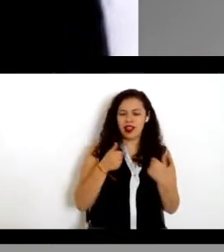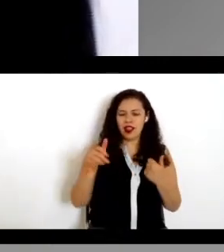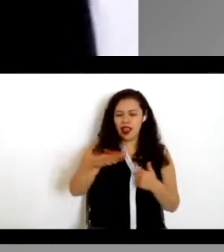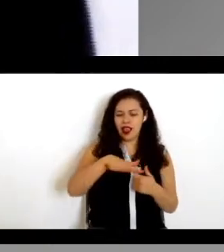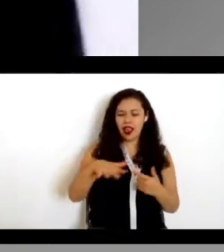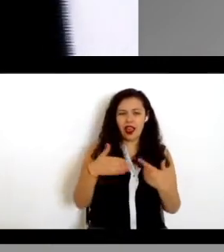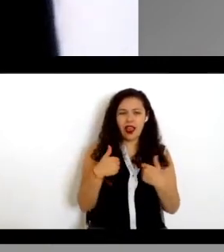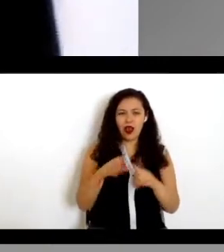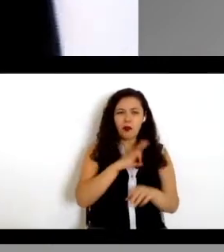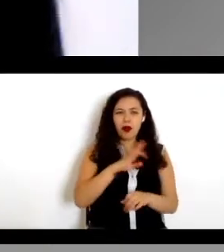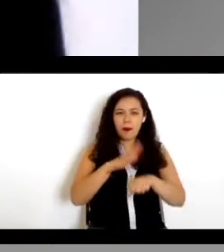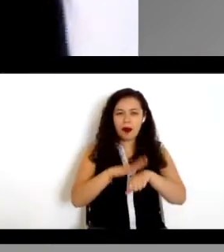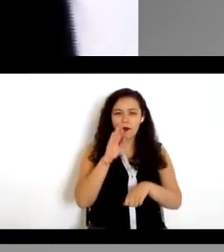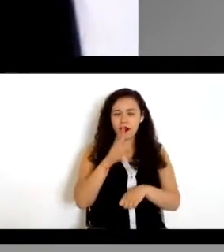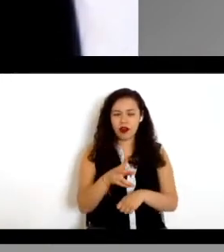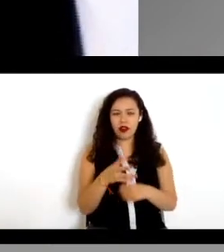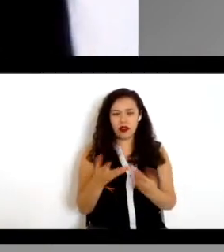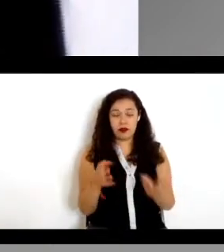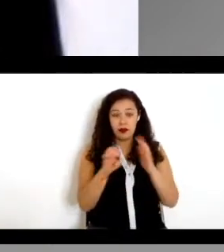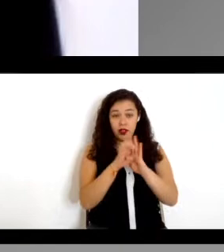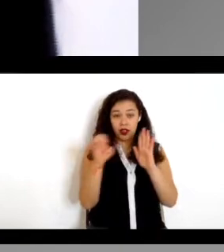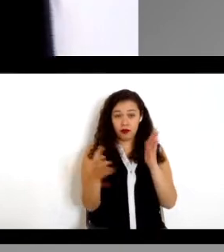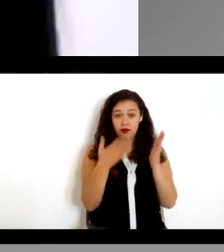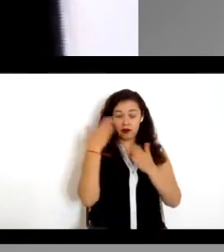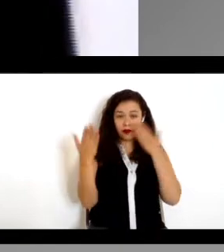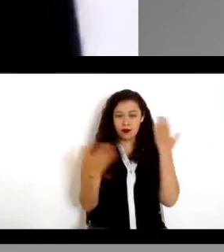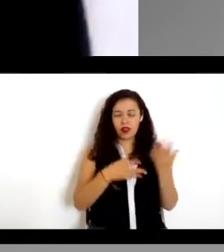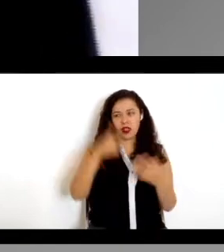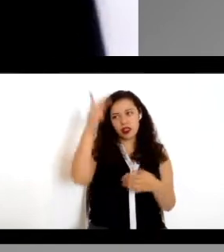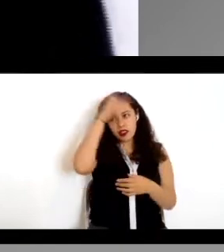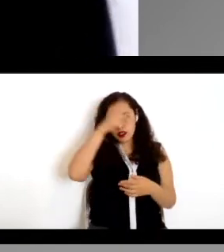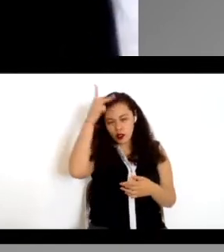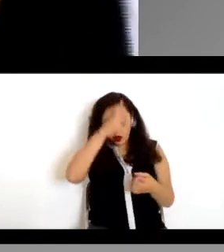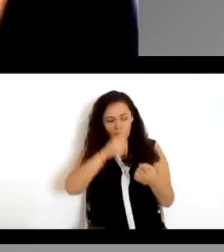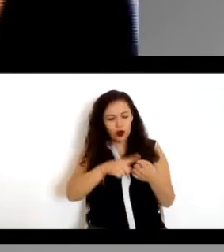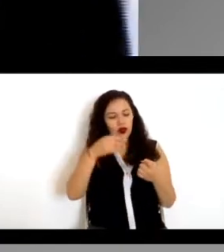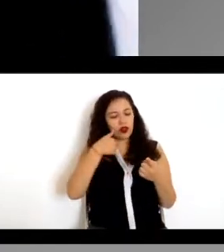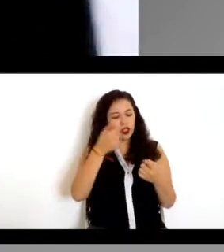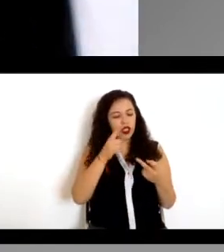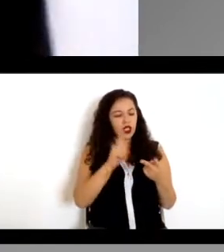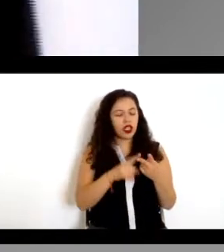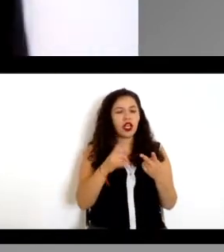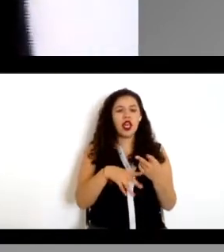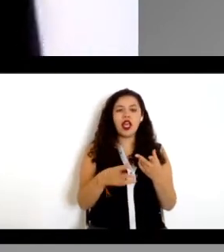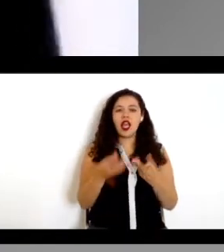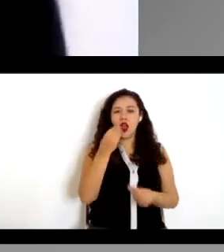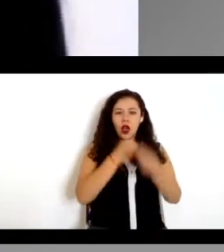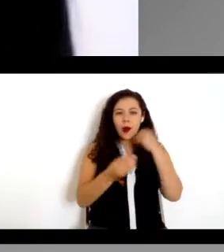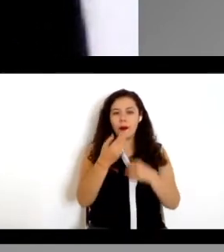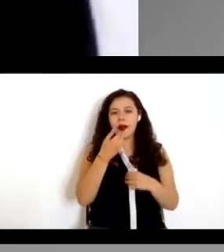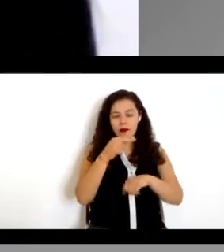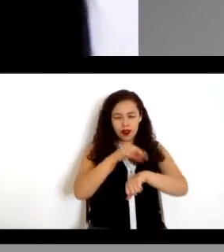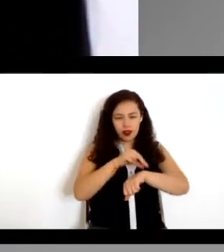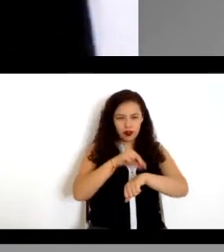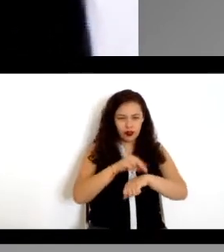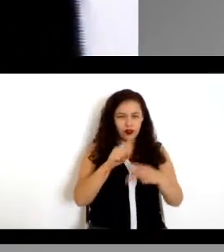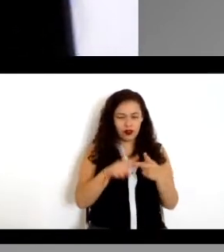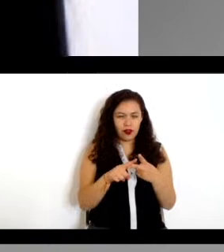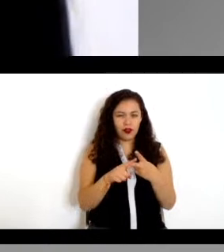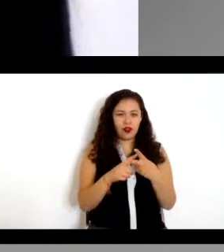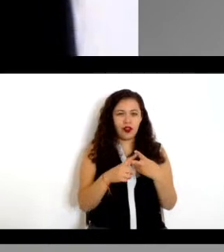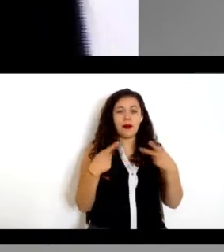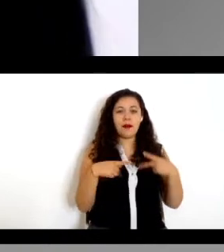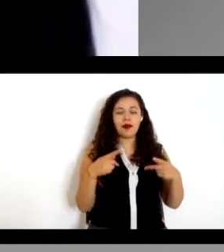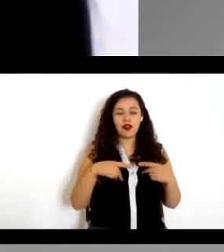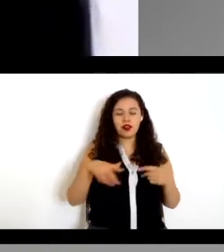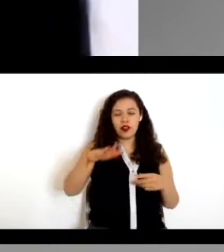Por ejemplo, estudiantes que hoy deciden ser psicólogos, que hoy deciden ser nutriólogos, y cómo eso favorece al bienestar de las personas